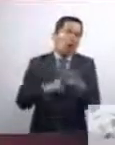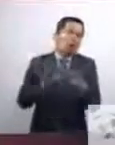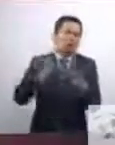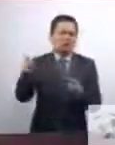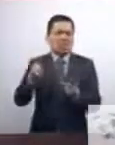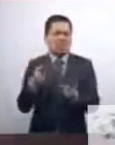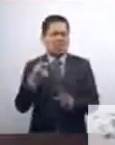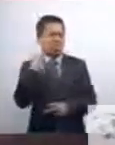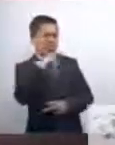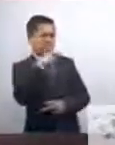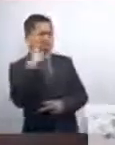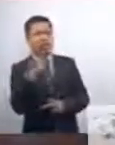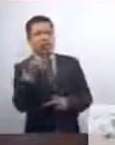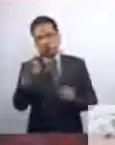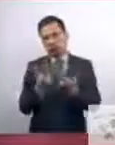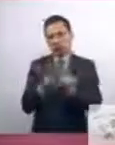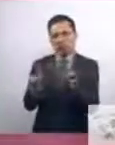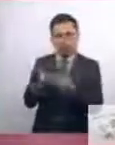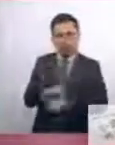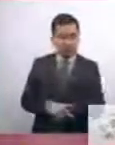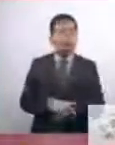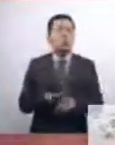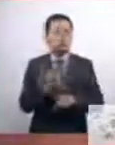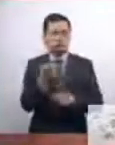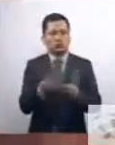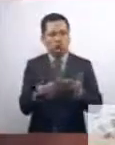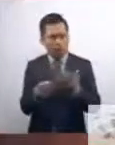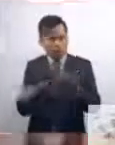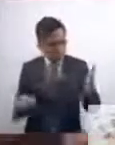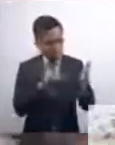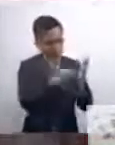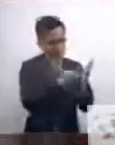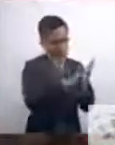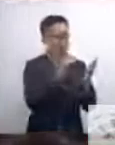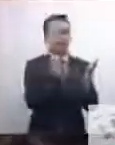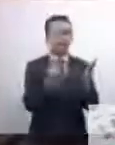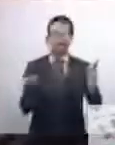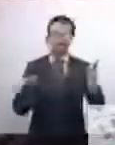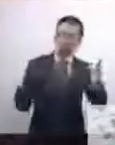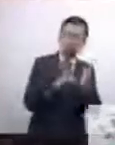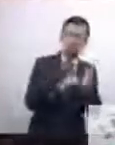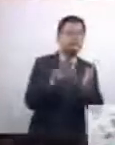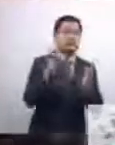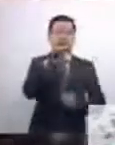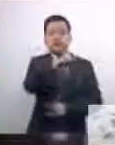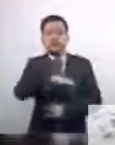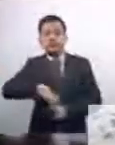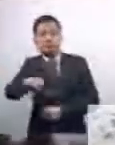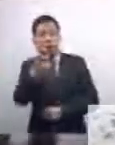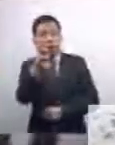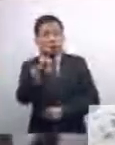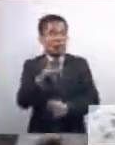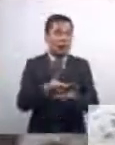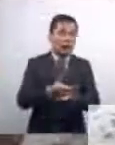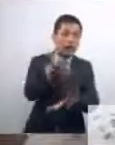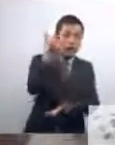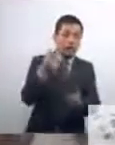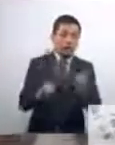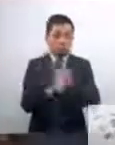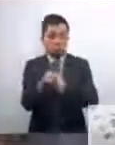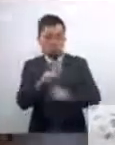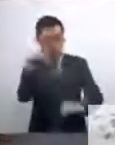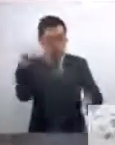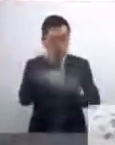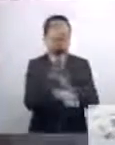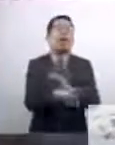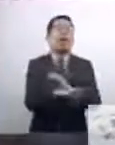financiera. Estableciendo la variable de crisis económica, es posible encontrar una razón que explica